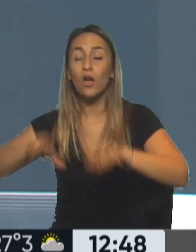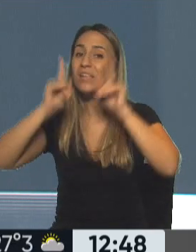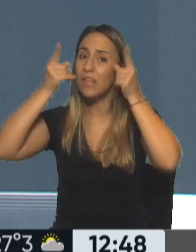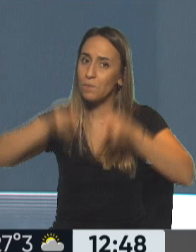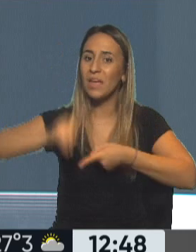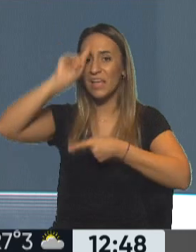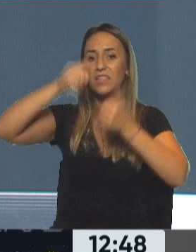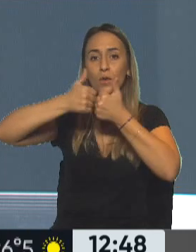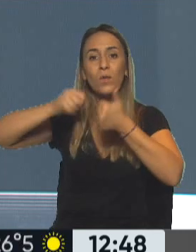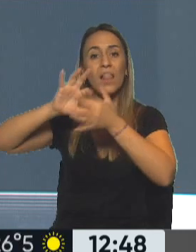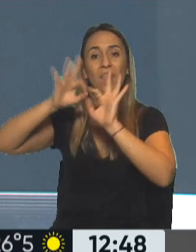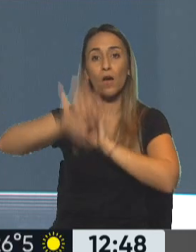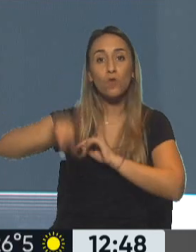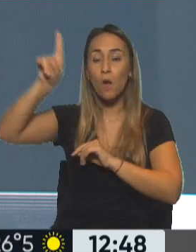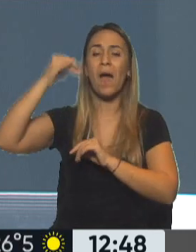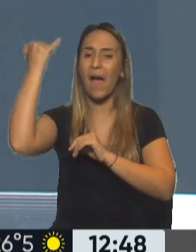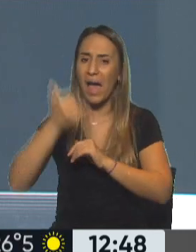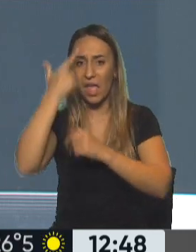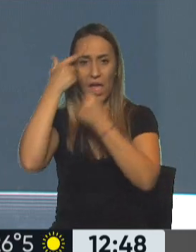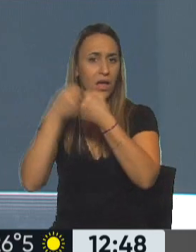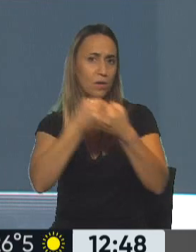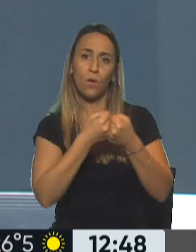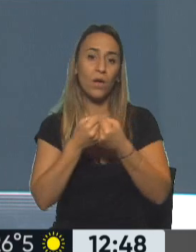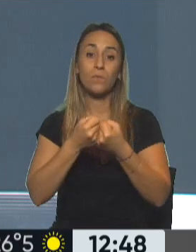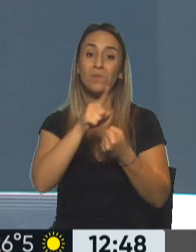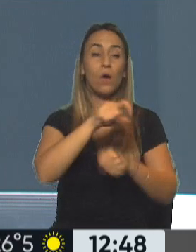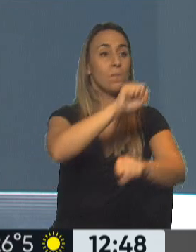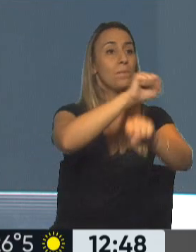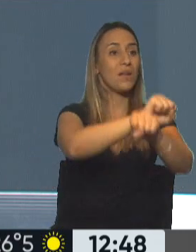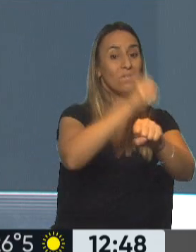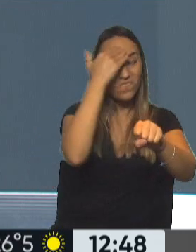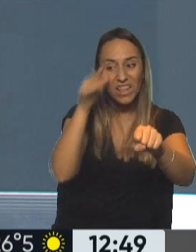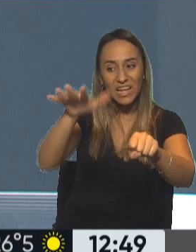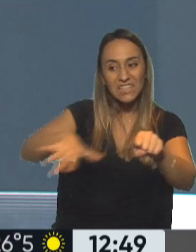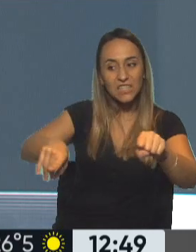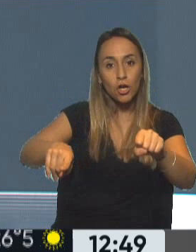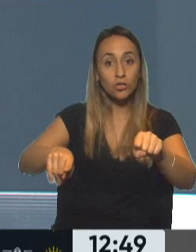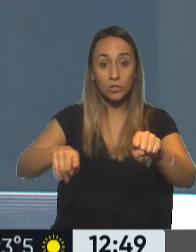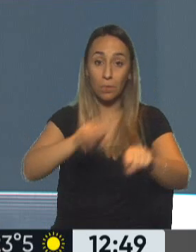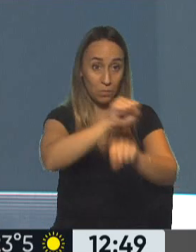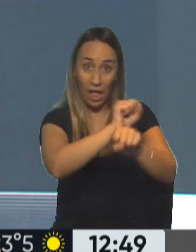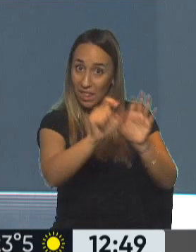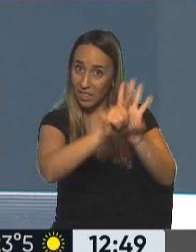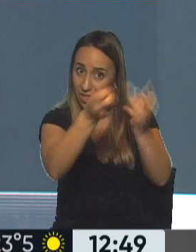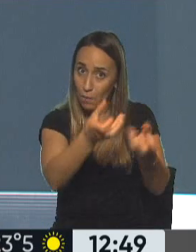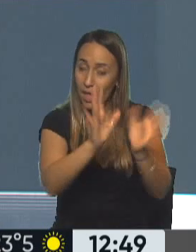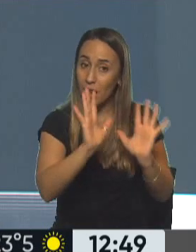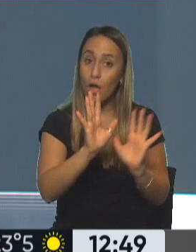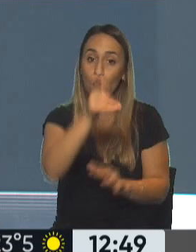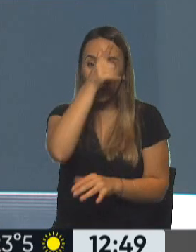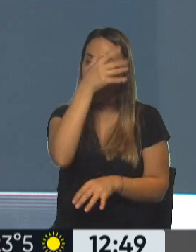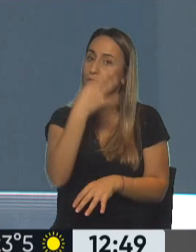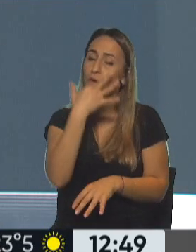de Derechos Humanos por hacer este tipo de detenciones que a veces son totalmente legales, que la policía tiene